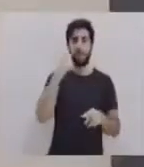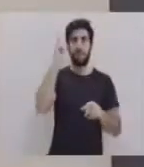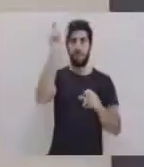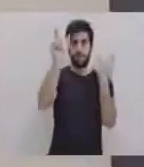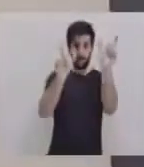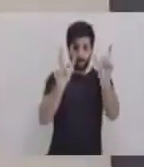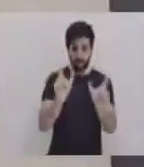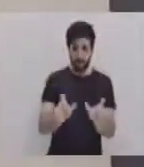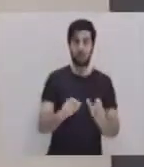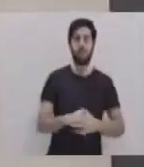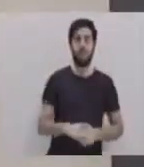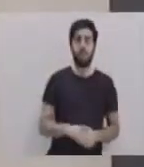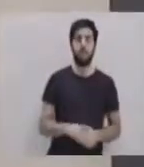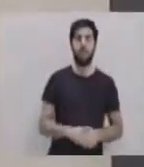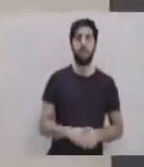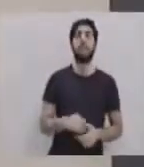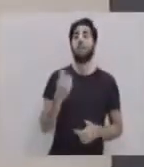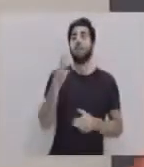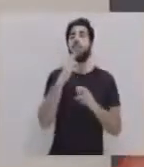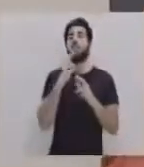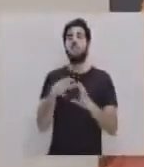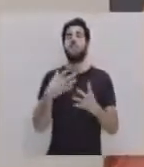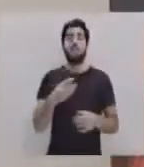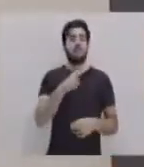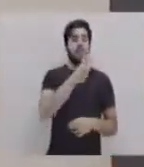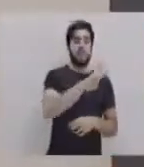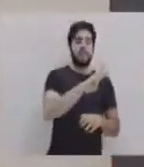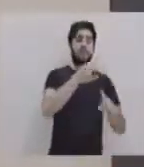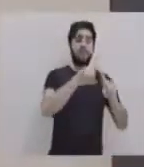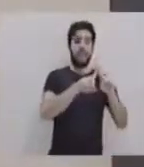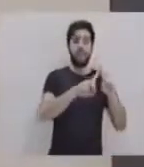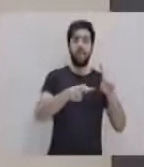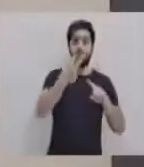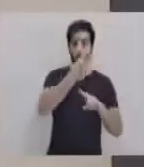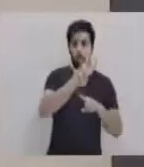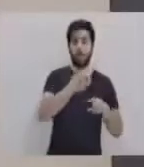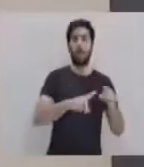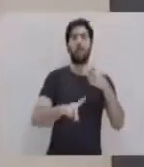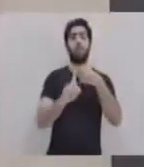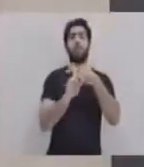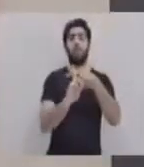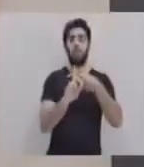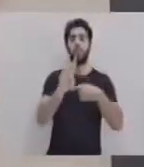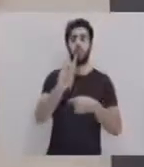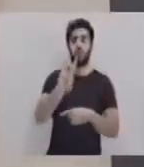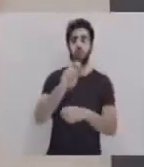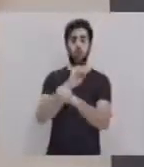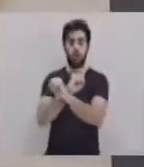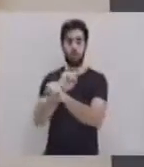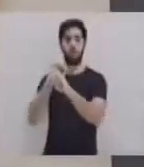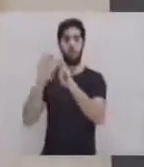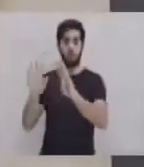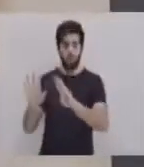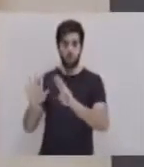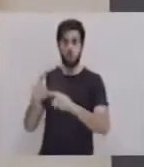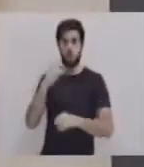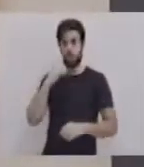más 2 por 8, 16. Excelente, Claudia. 16x